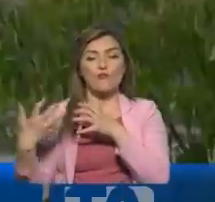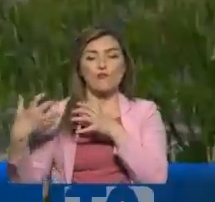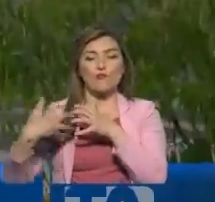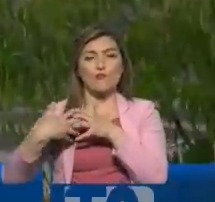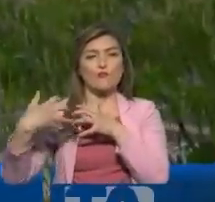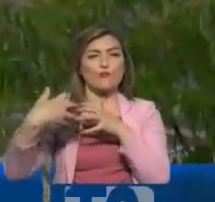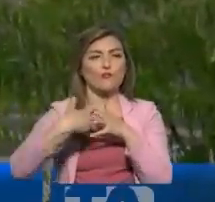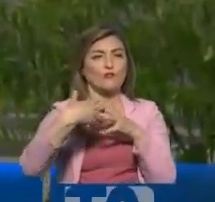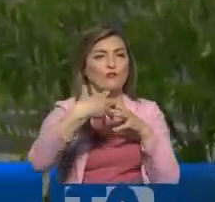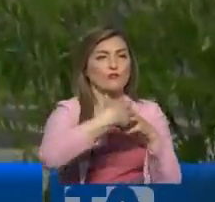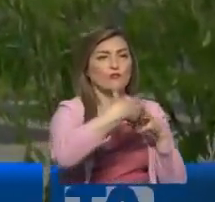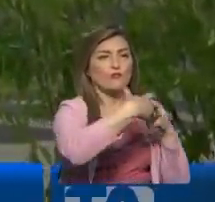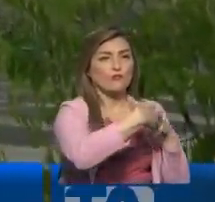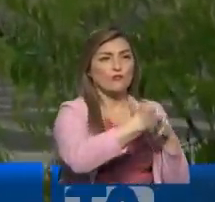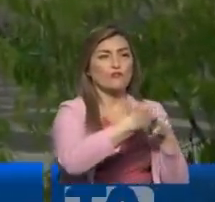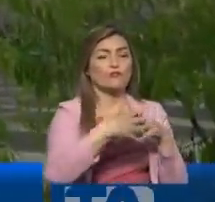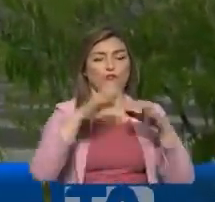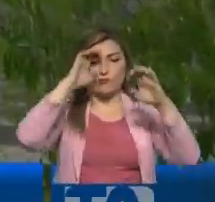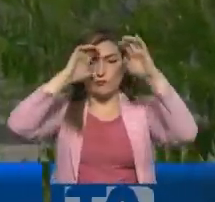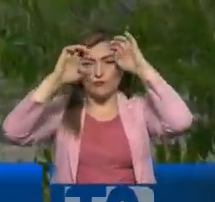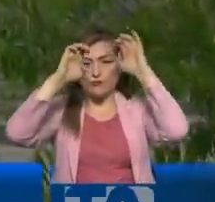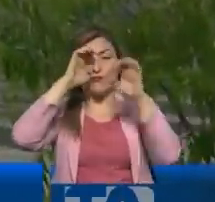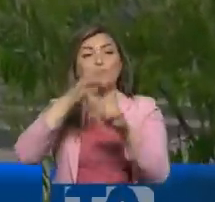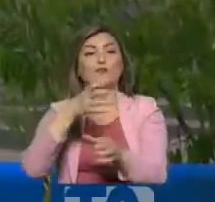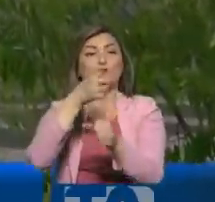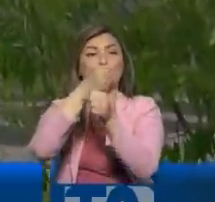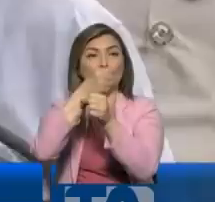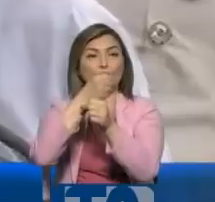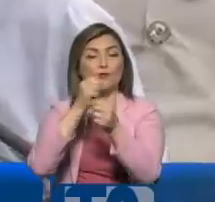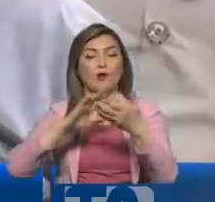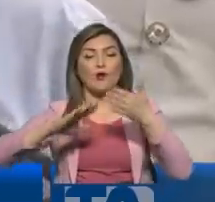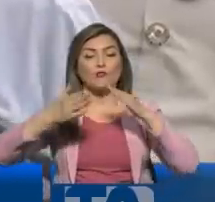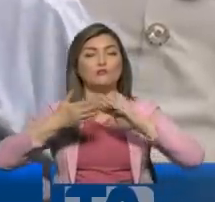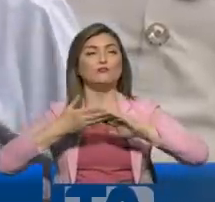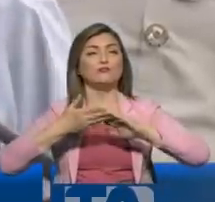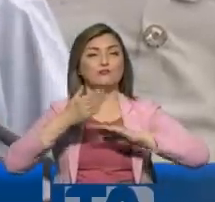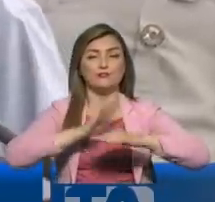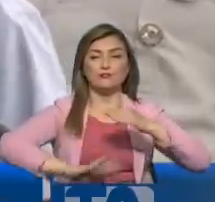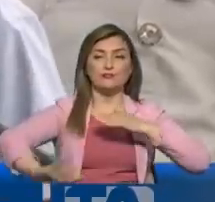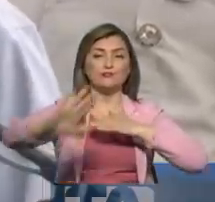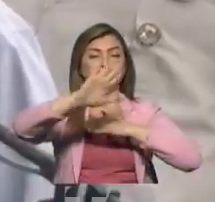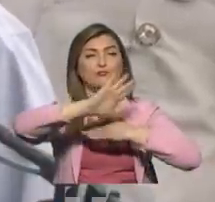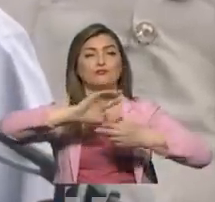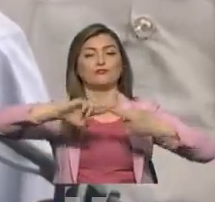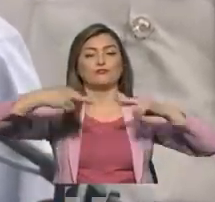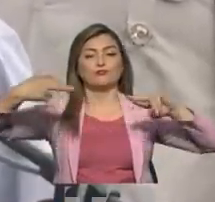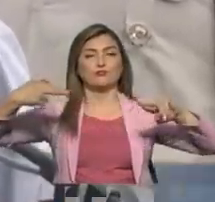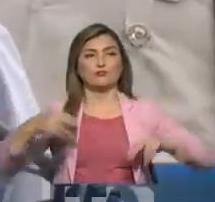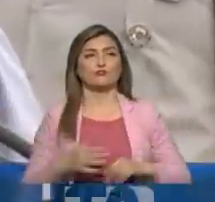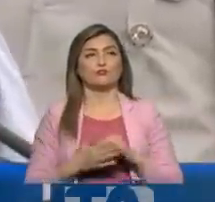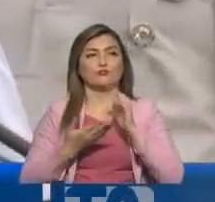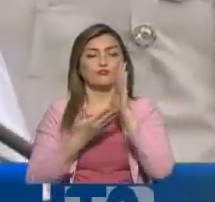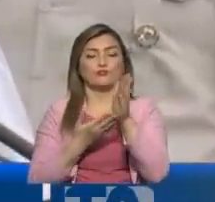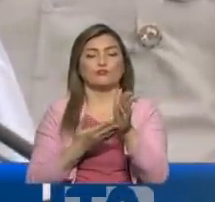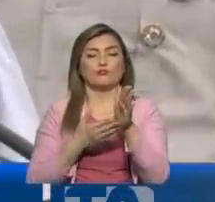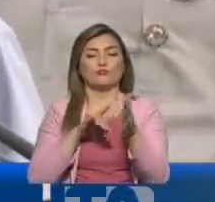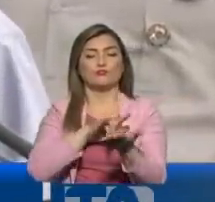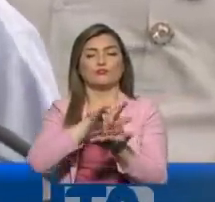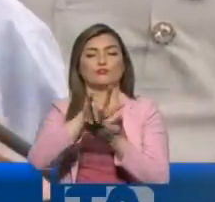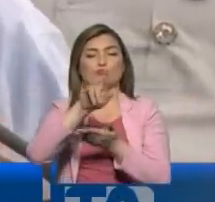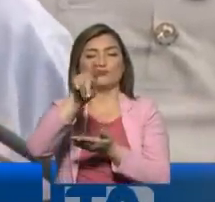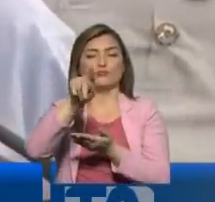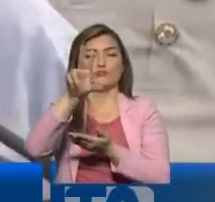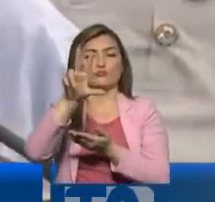articuladamente en una estrategia de seguridad común regional. Si es que tenemos un avión P-3